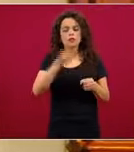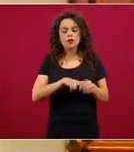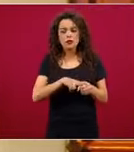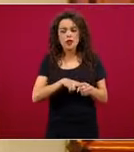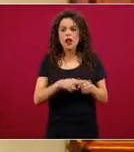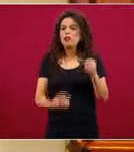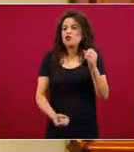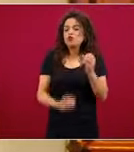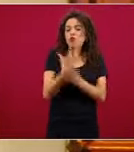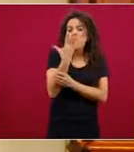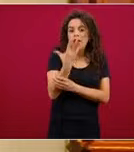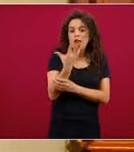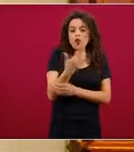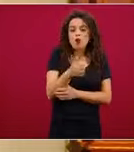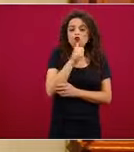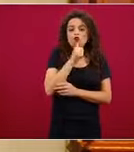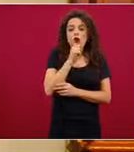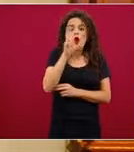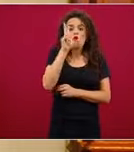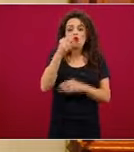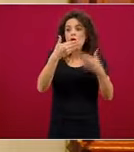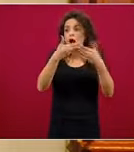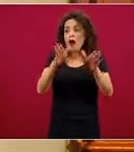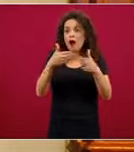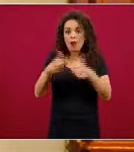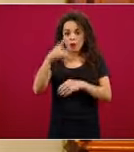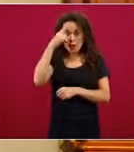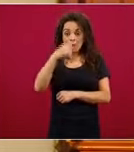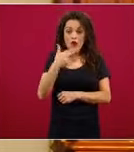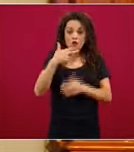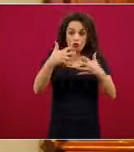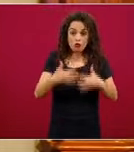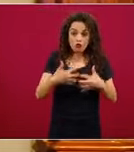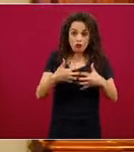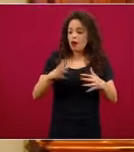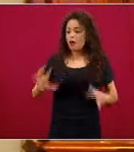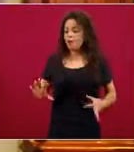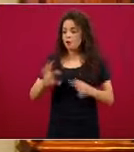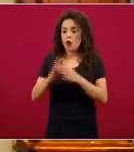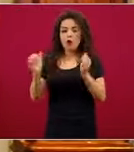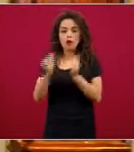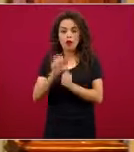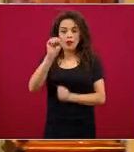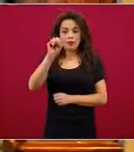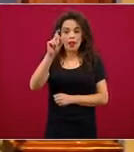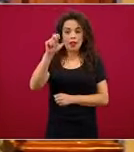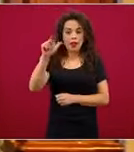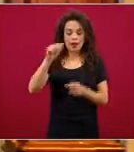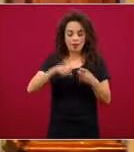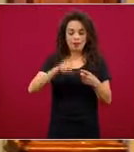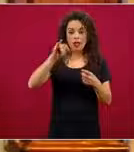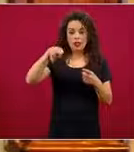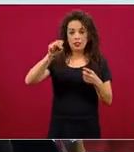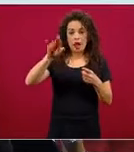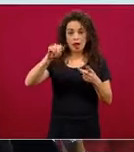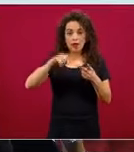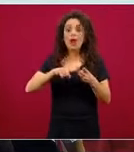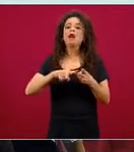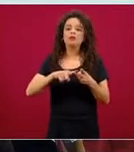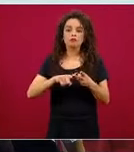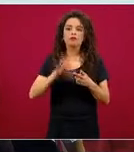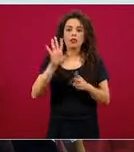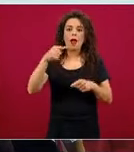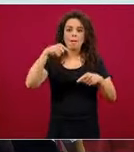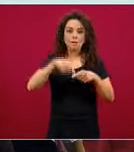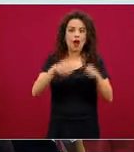son nuevos y que todavía no iniciaban operaciones y que de la mano de INSABI y Sedena se arrancaron estos hospitales. 35 bases